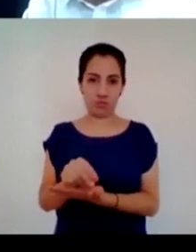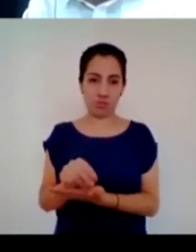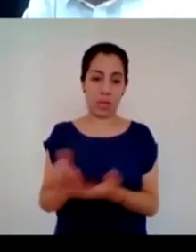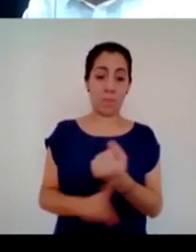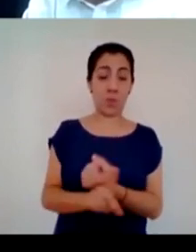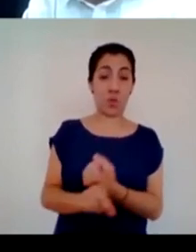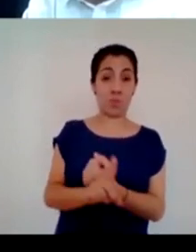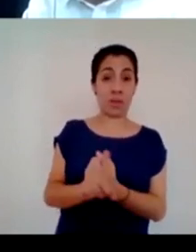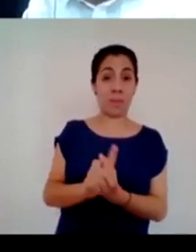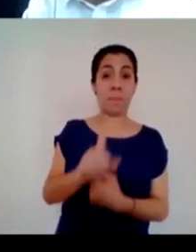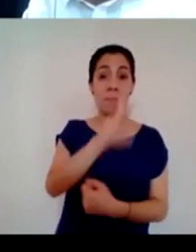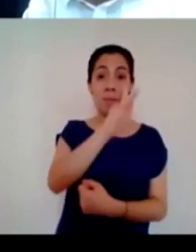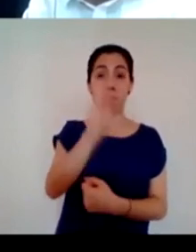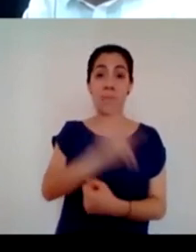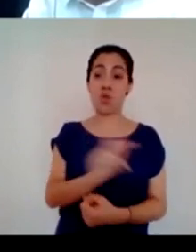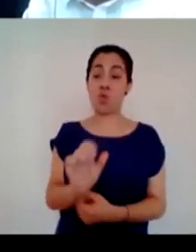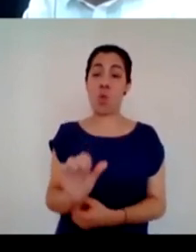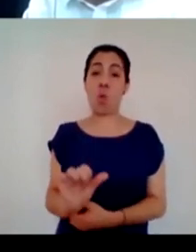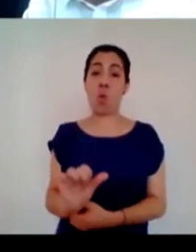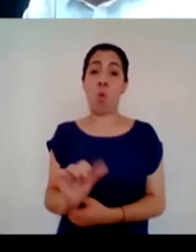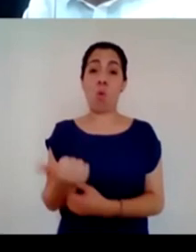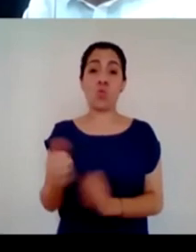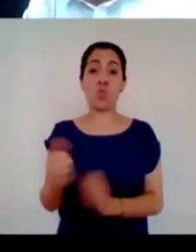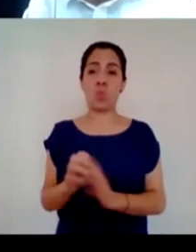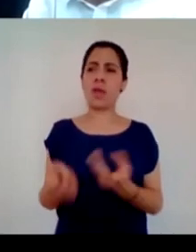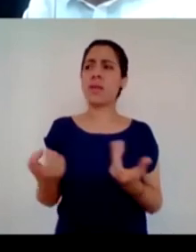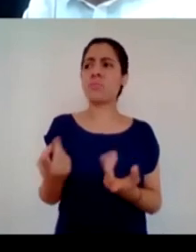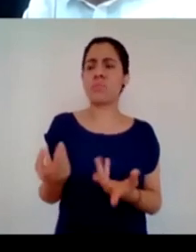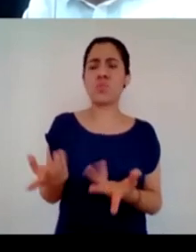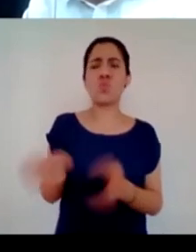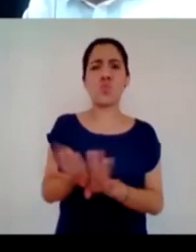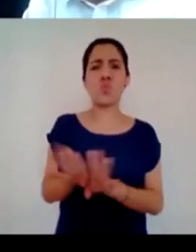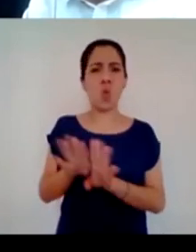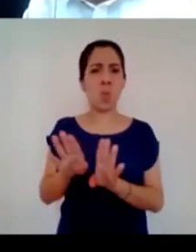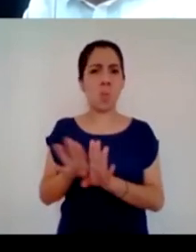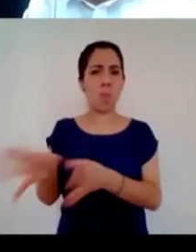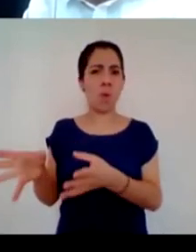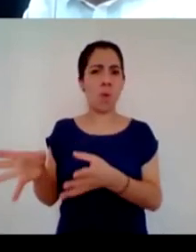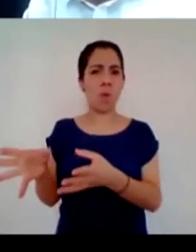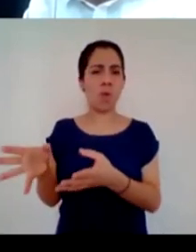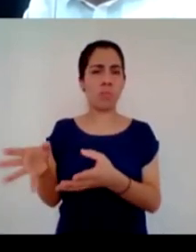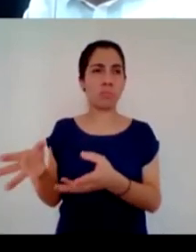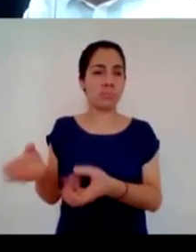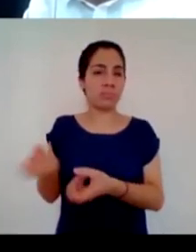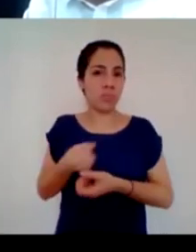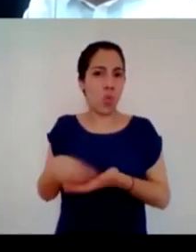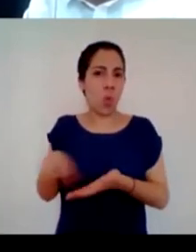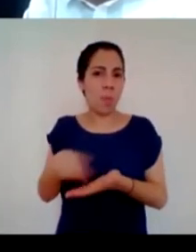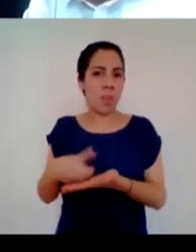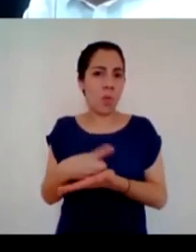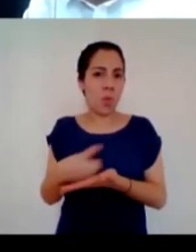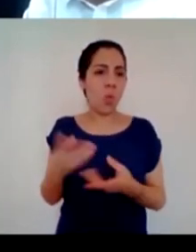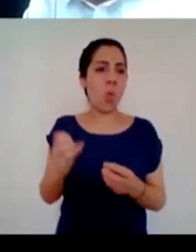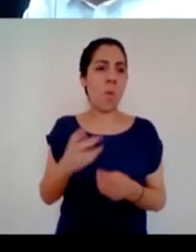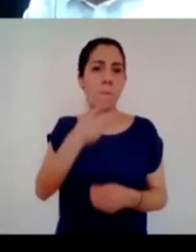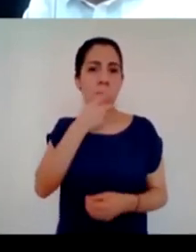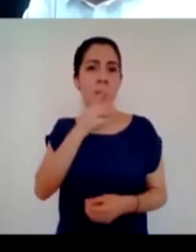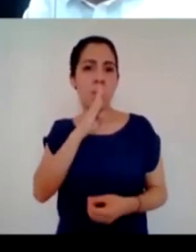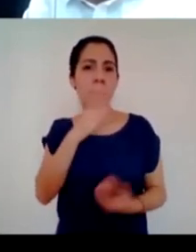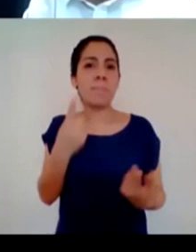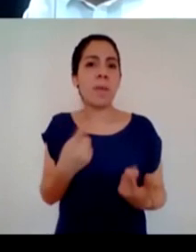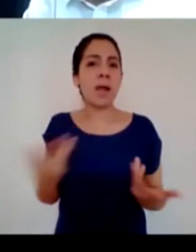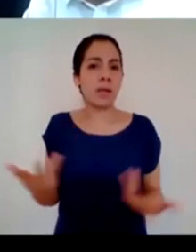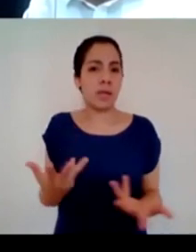papás o qué está sucediendo. Es un niño totalmente abandonado en todo sentido, ¿no? A ver, tratando de responder un poco